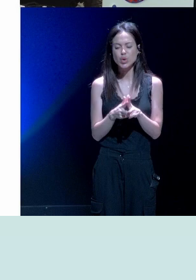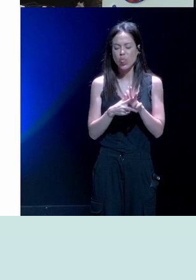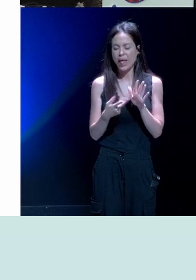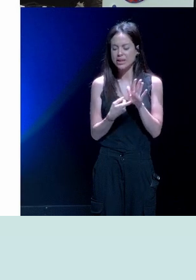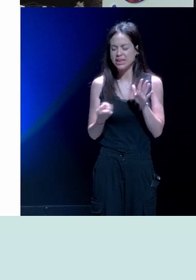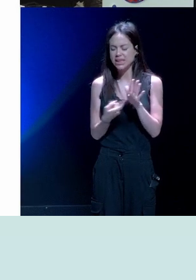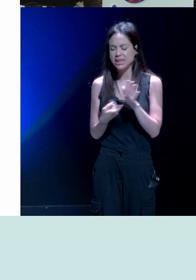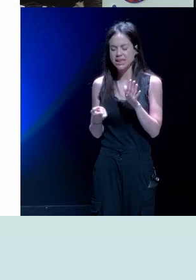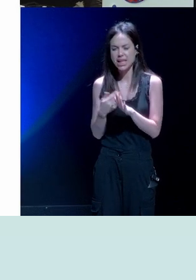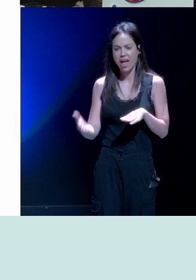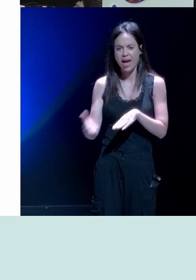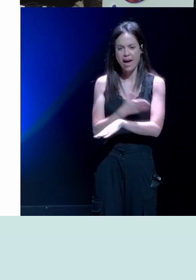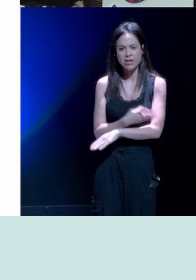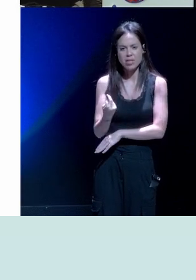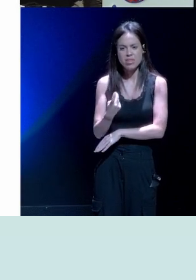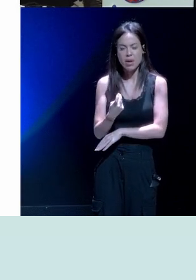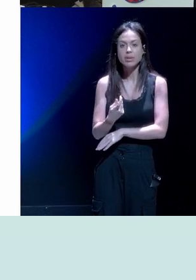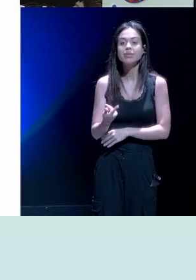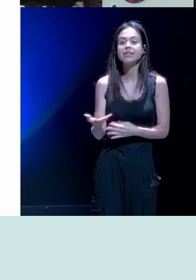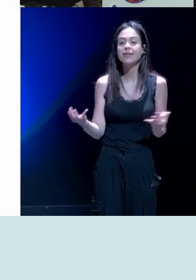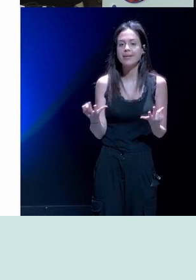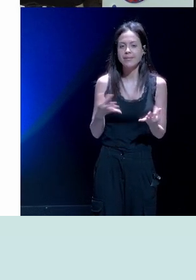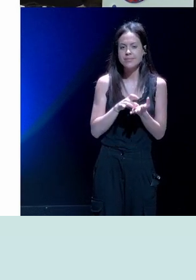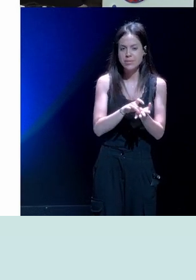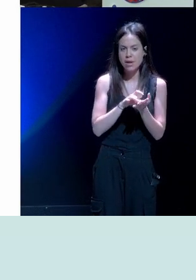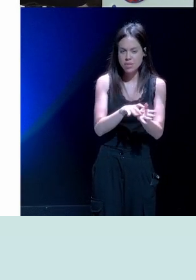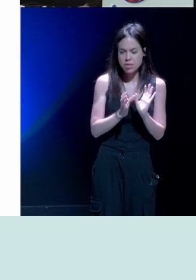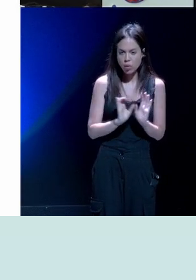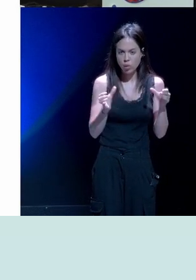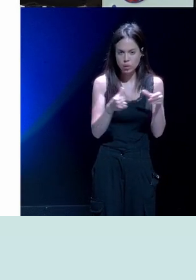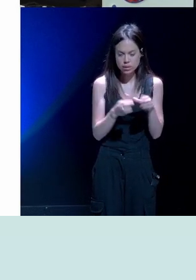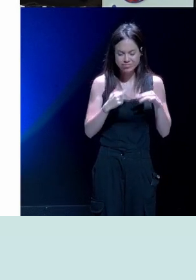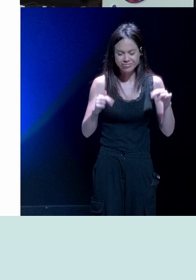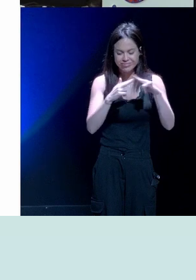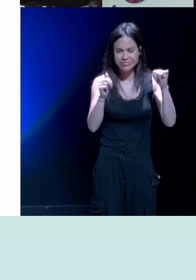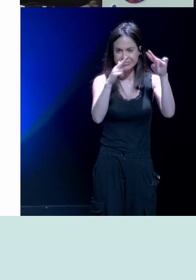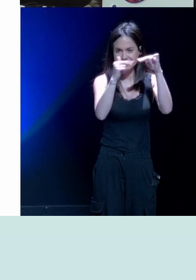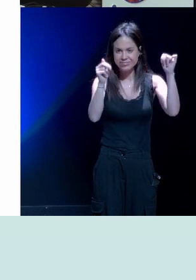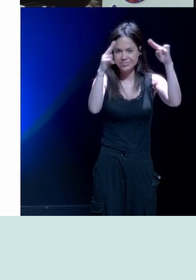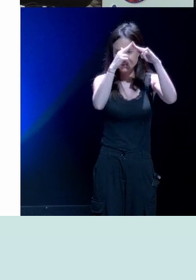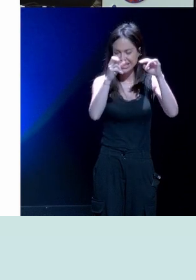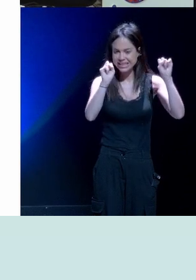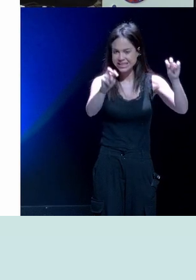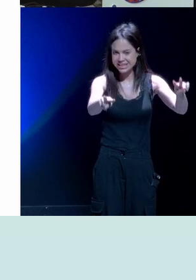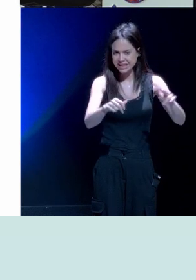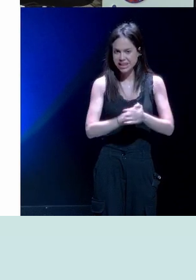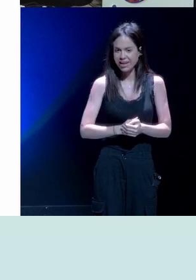Y para eso hay que crear servicios colectivos, no categorizados y no